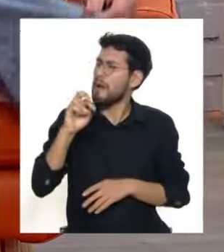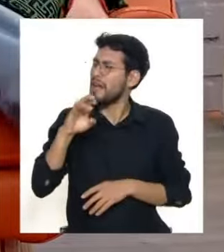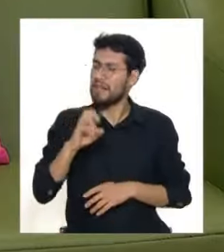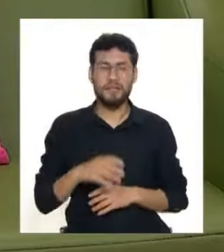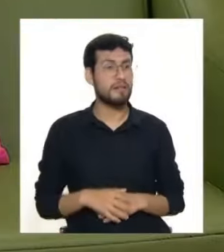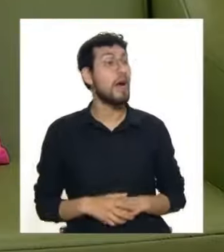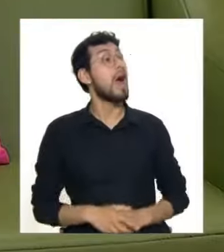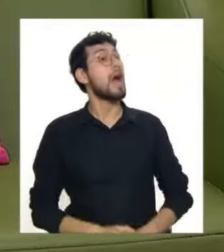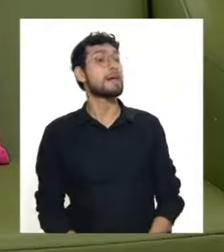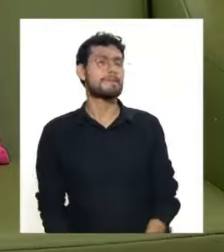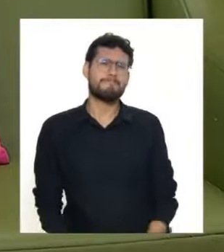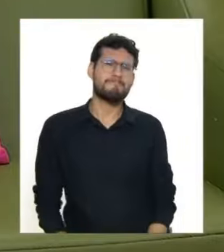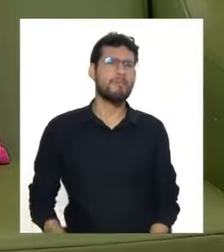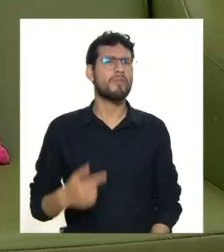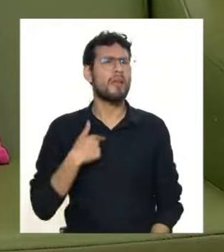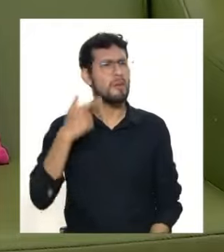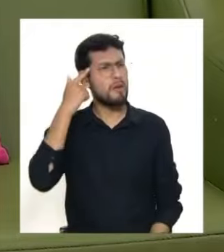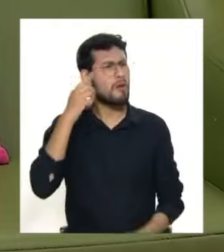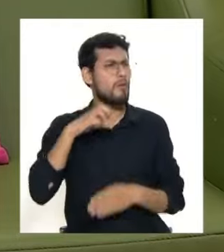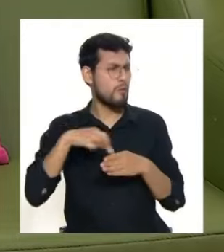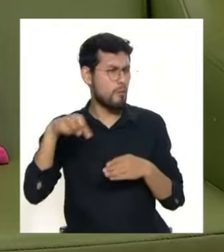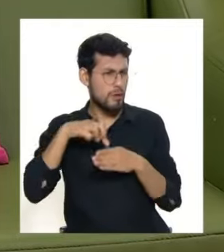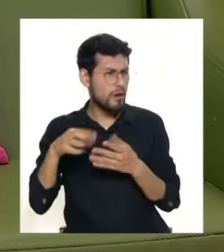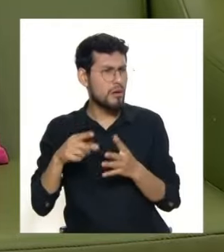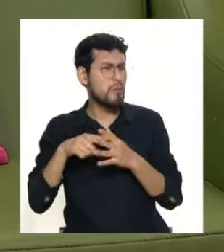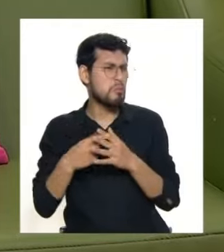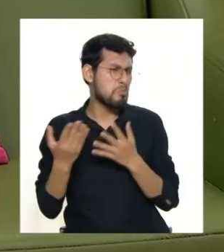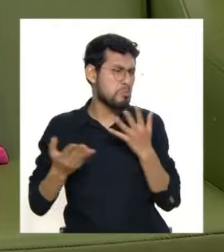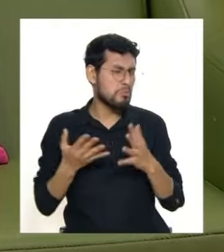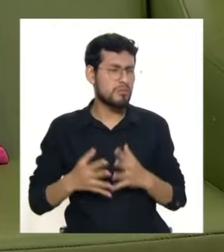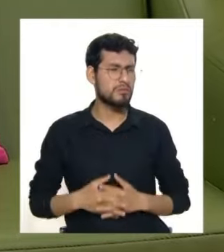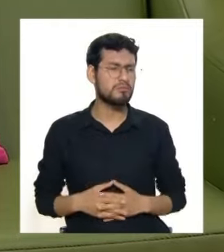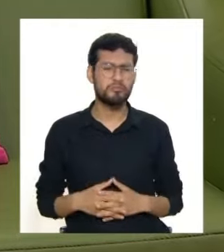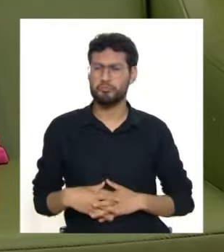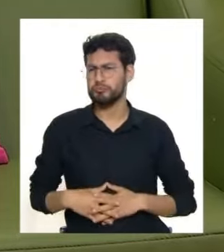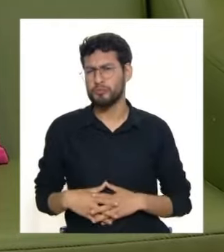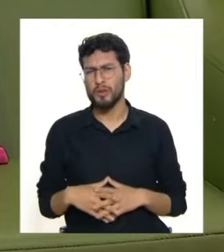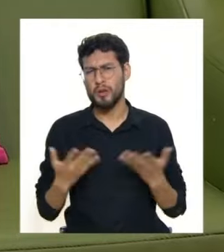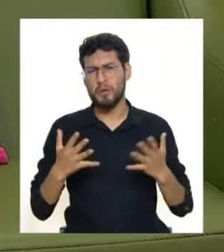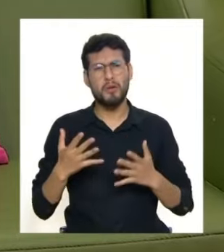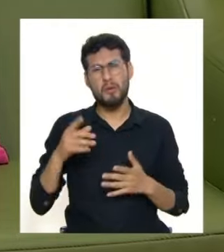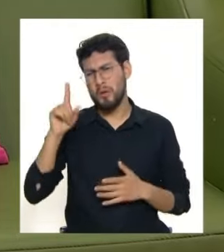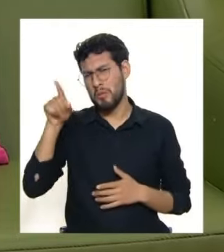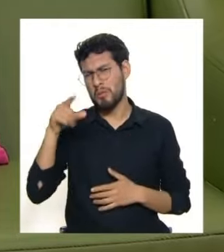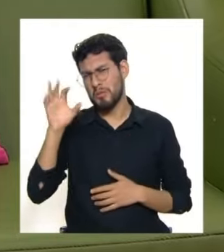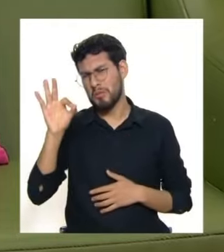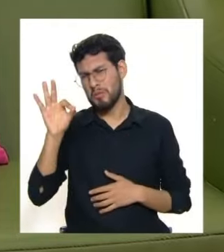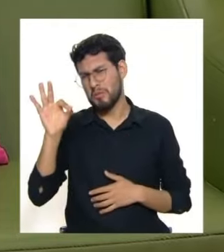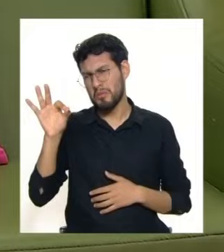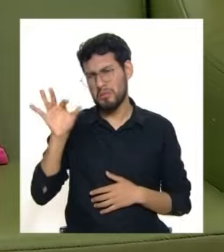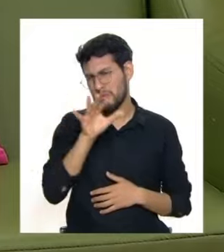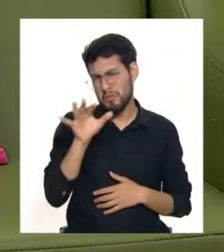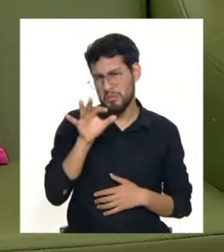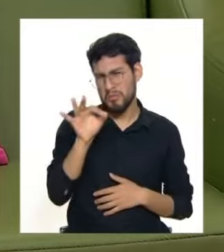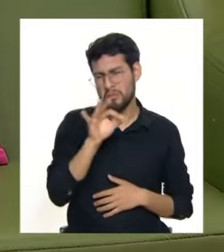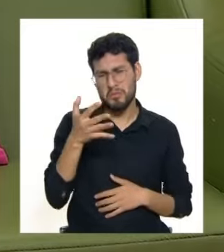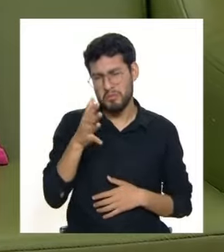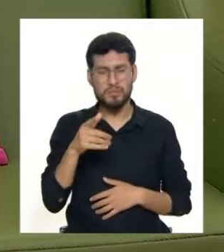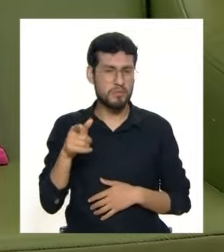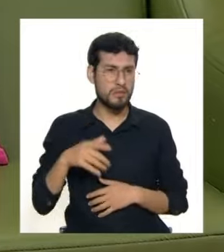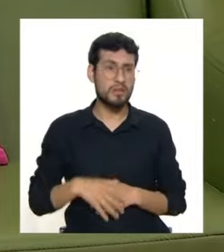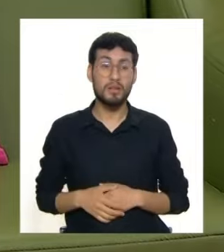Ah, yo creo que profesional, podemos hablar del 90 y pico, 93, por ahí. Claro. Sí, por ahí, más o